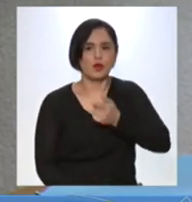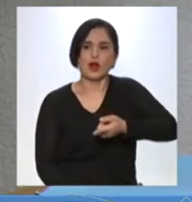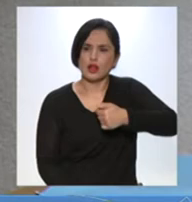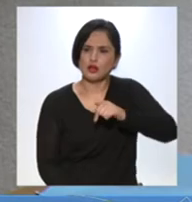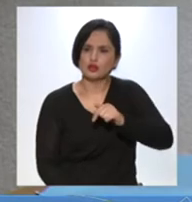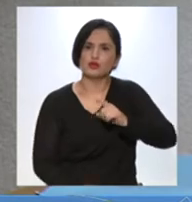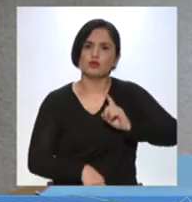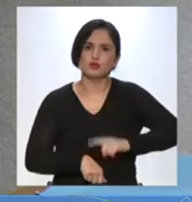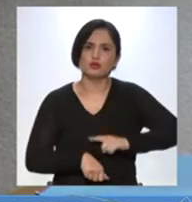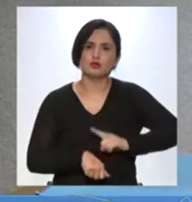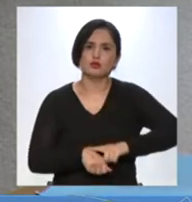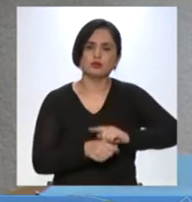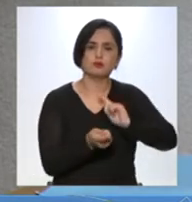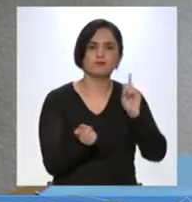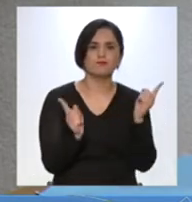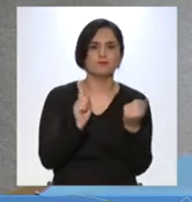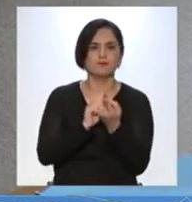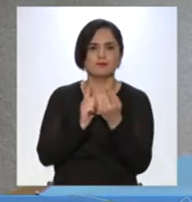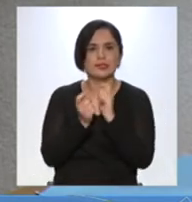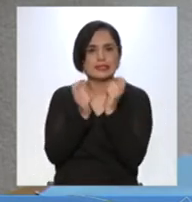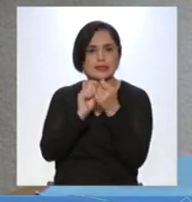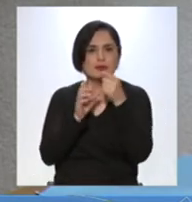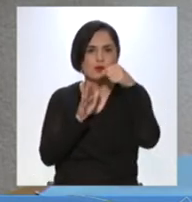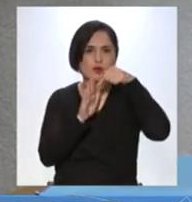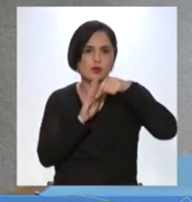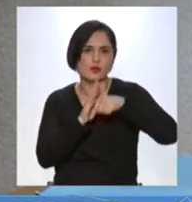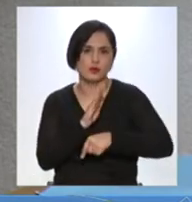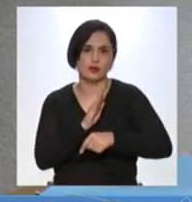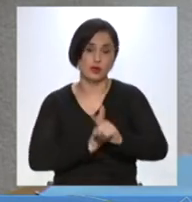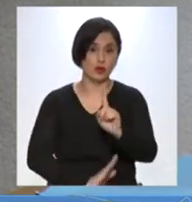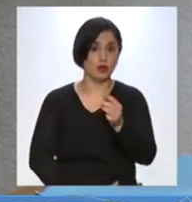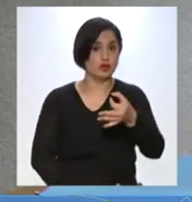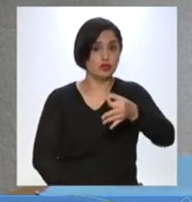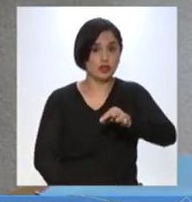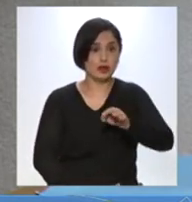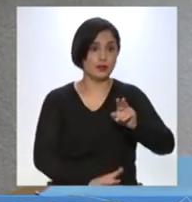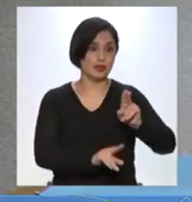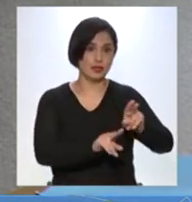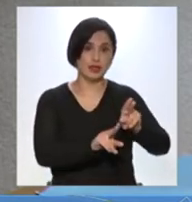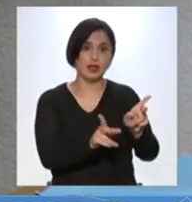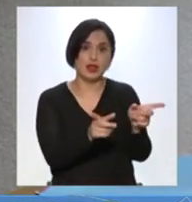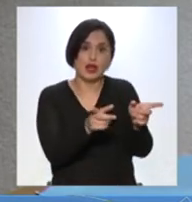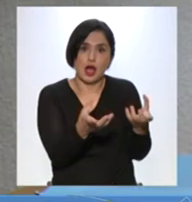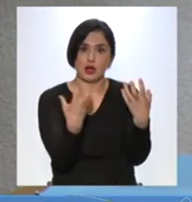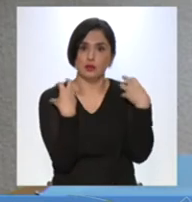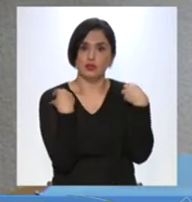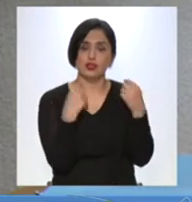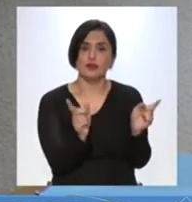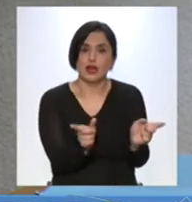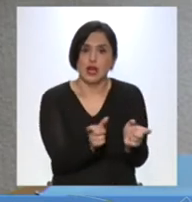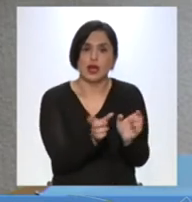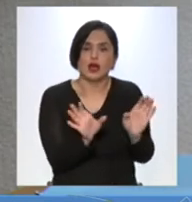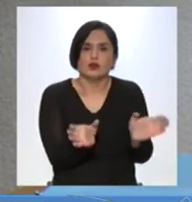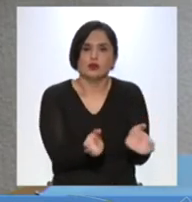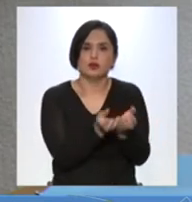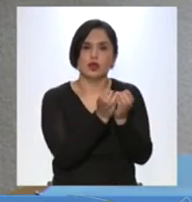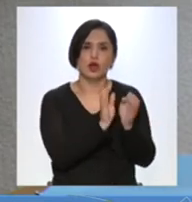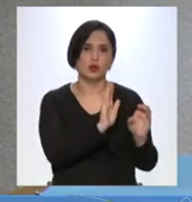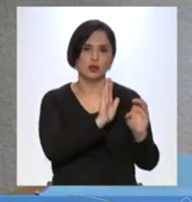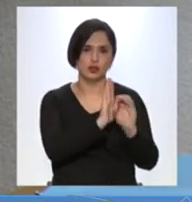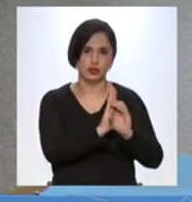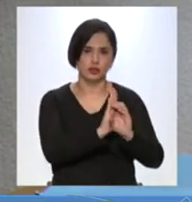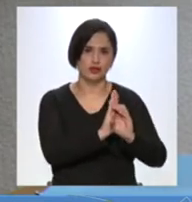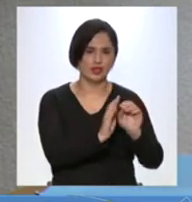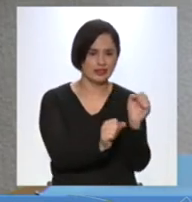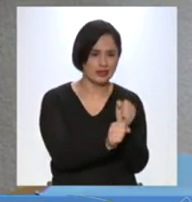de cambio y de transformaciones profundas, no solo la que lleva adelante la Convención Constitucional, que está trabajando para